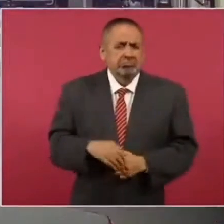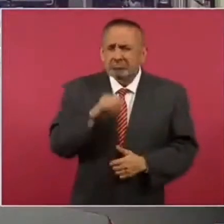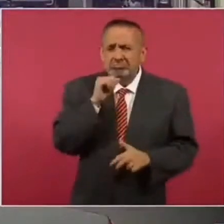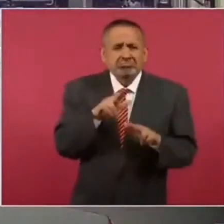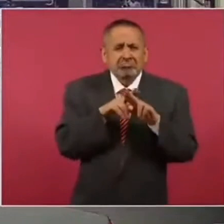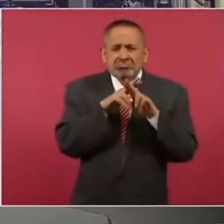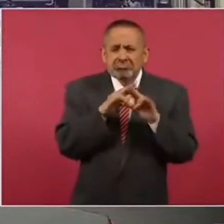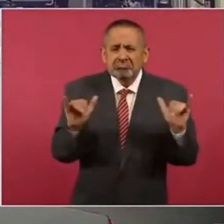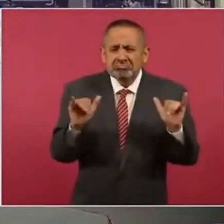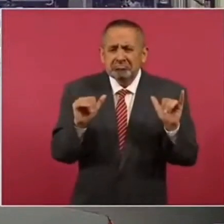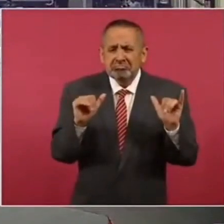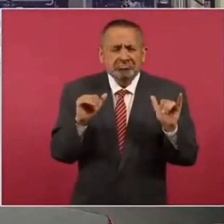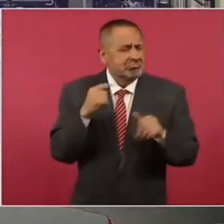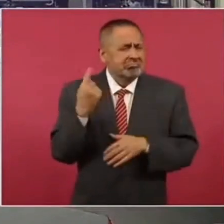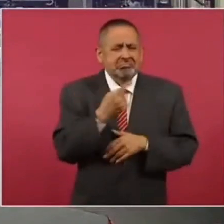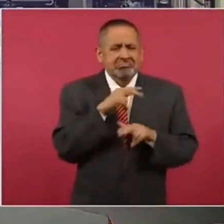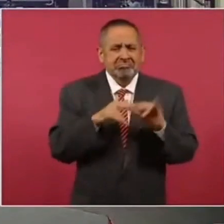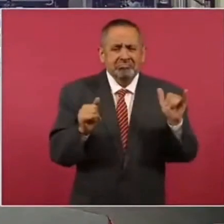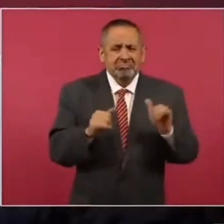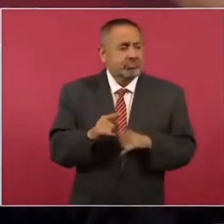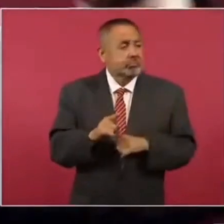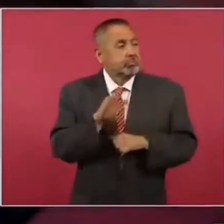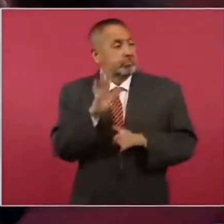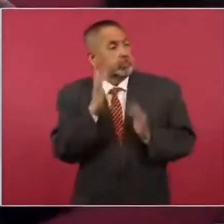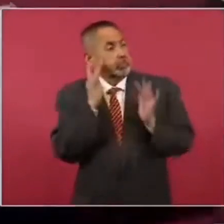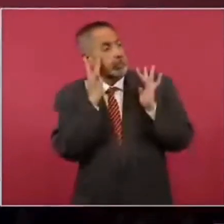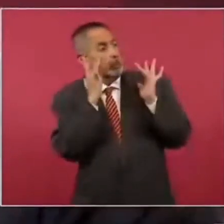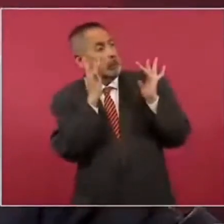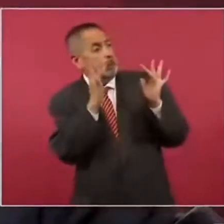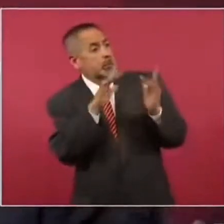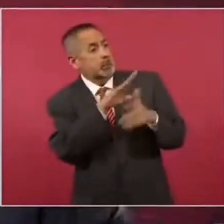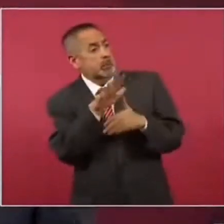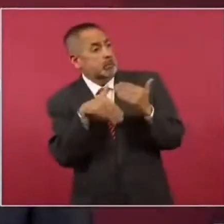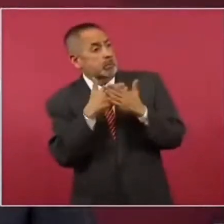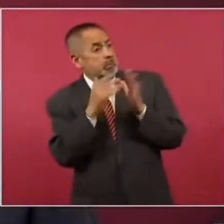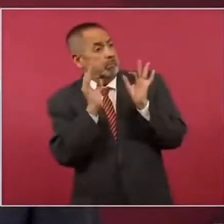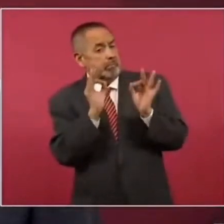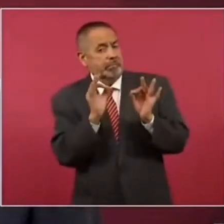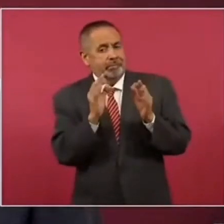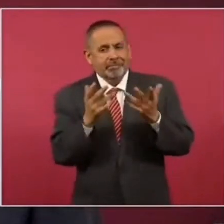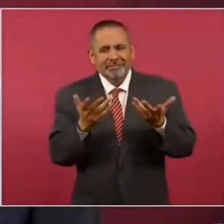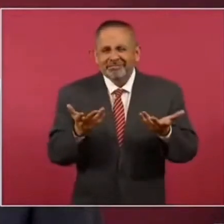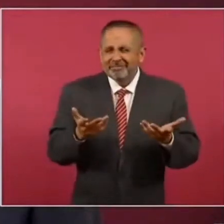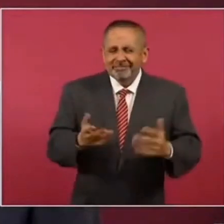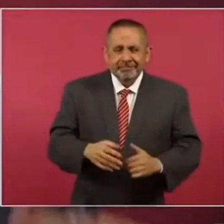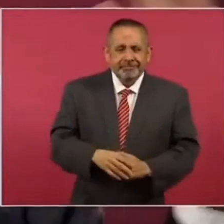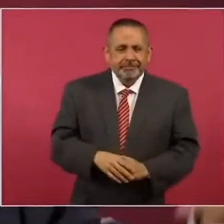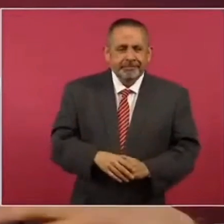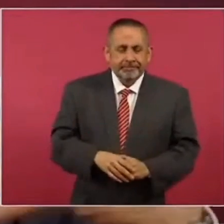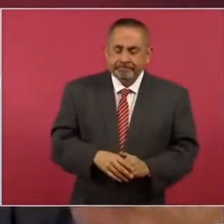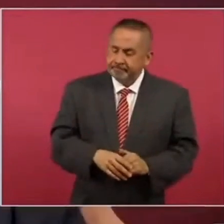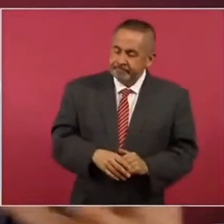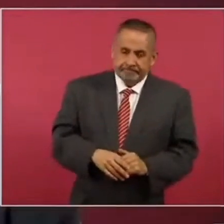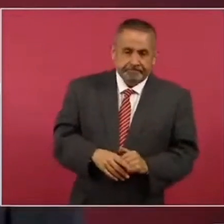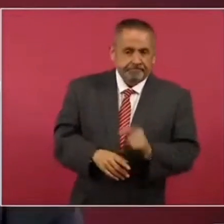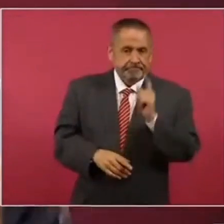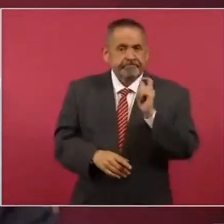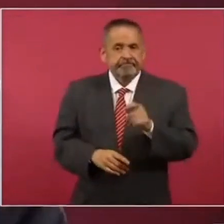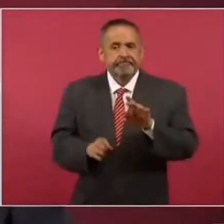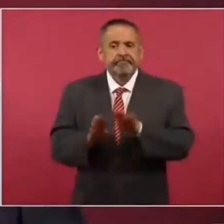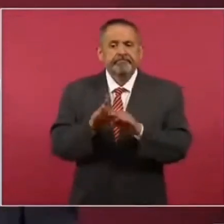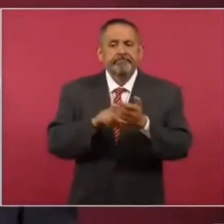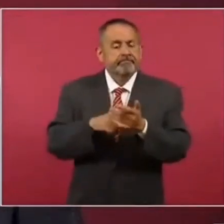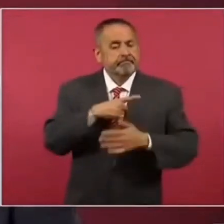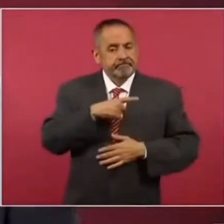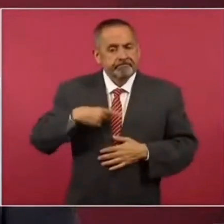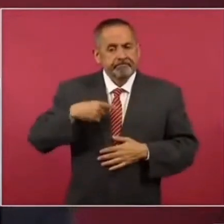Ninguno. Es como el castillo de la pureza. O sea, ahí no pasa nada. Entonces, sí,